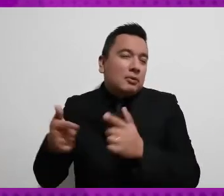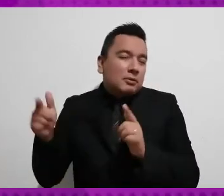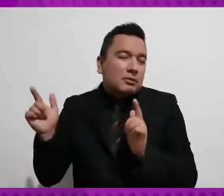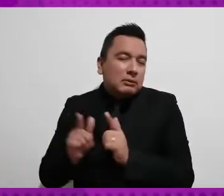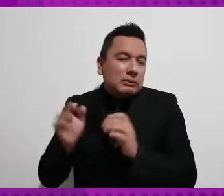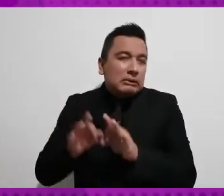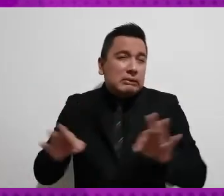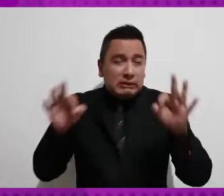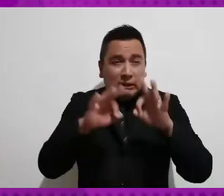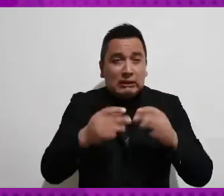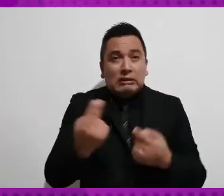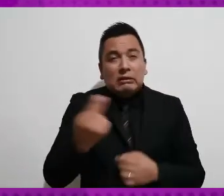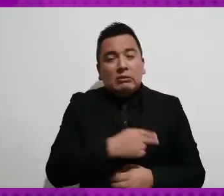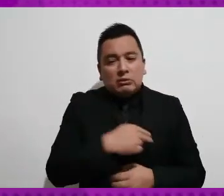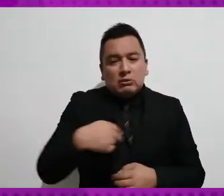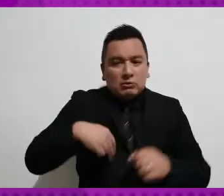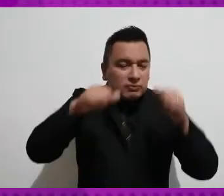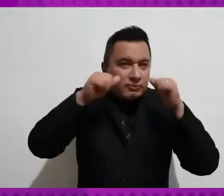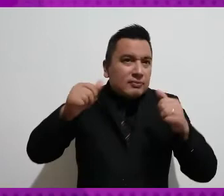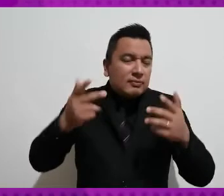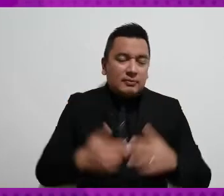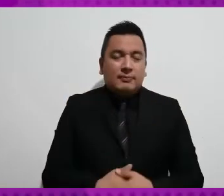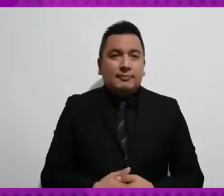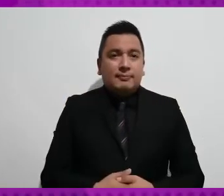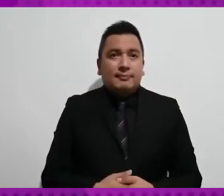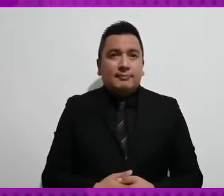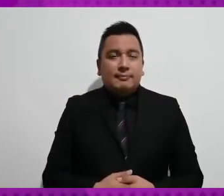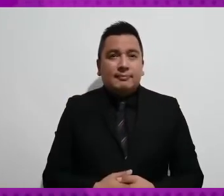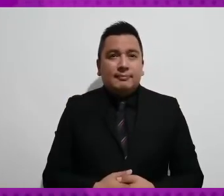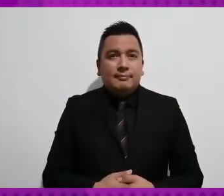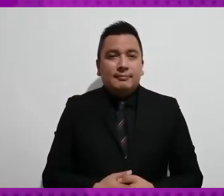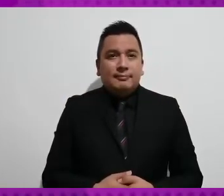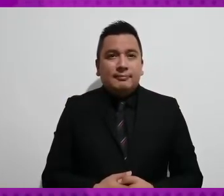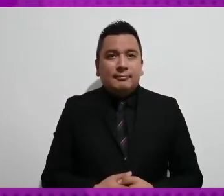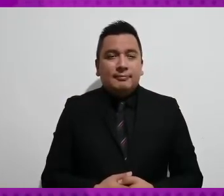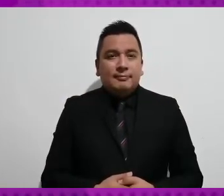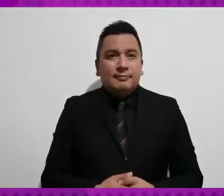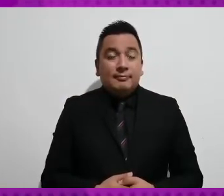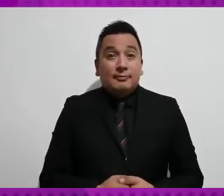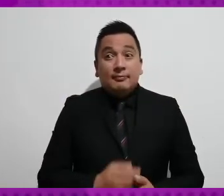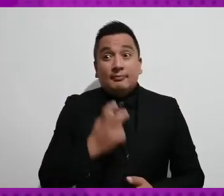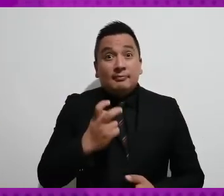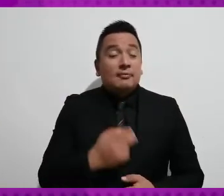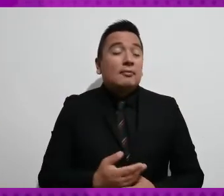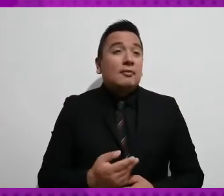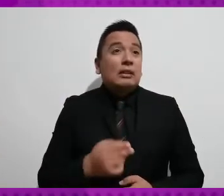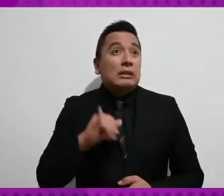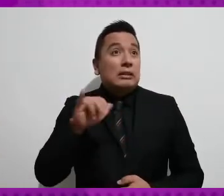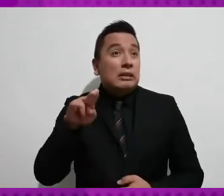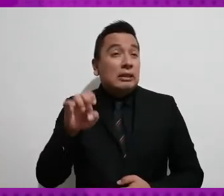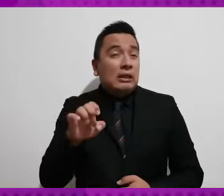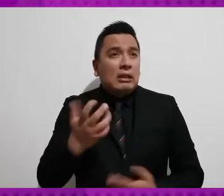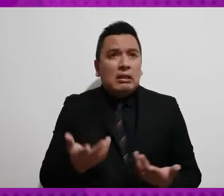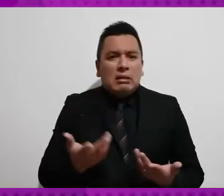son prioritarios en la atención por pertenecer a estos grupos vulnerables. Entonces, en este sentido, el Instituto Nacional Electoral